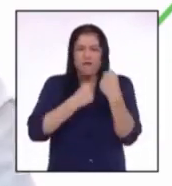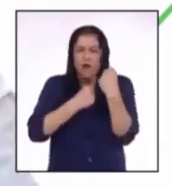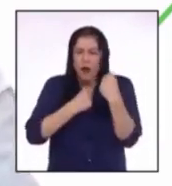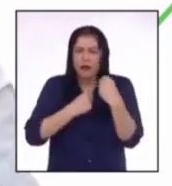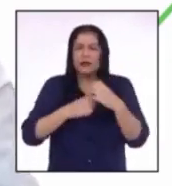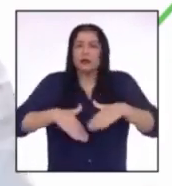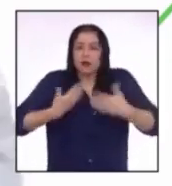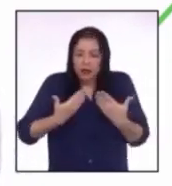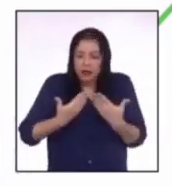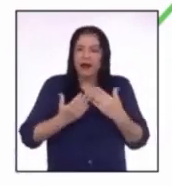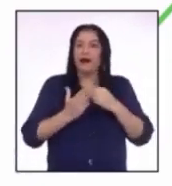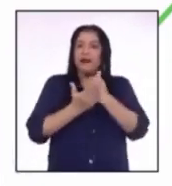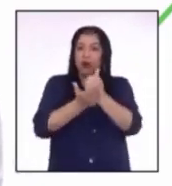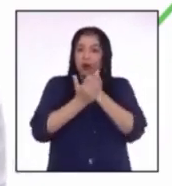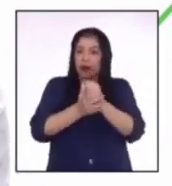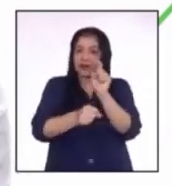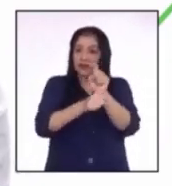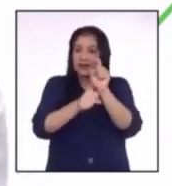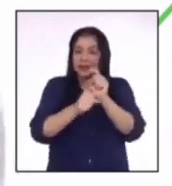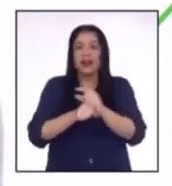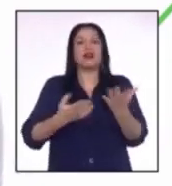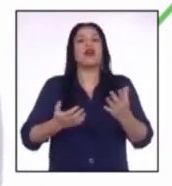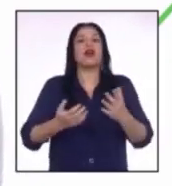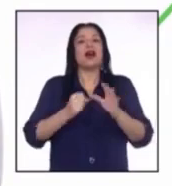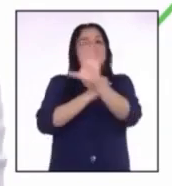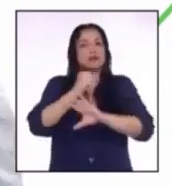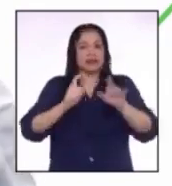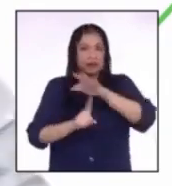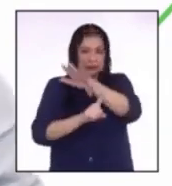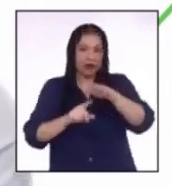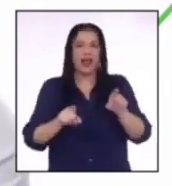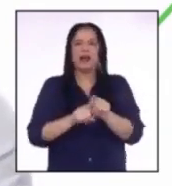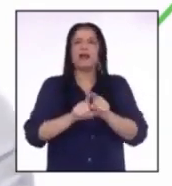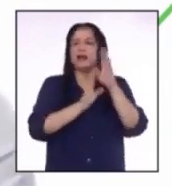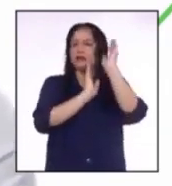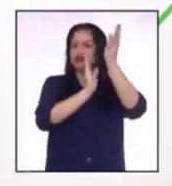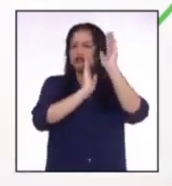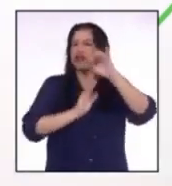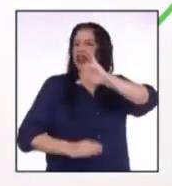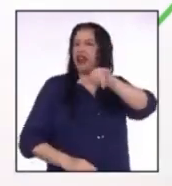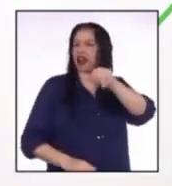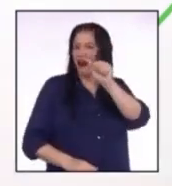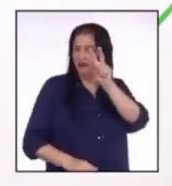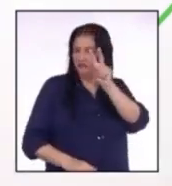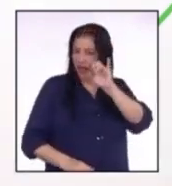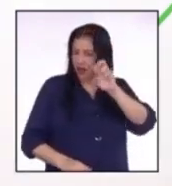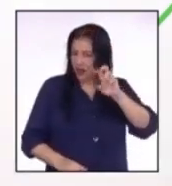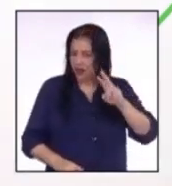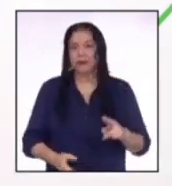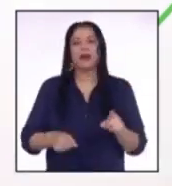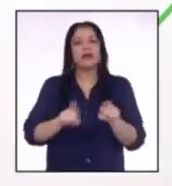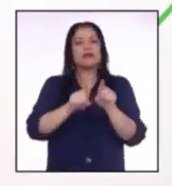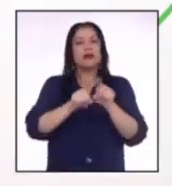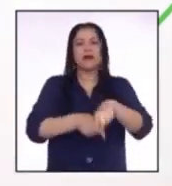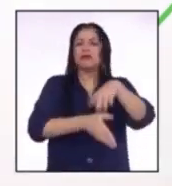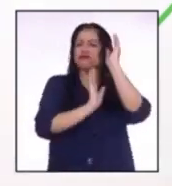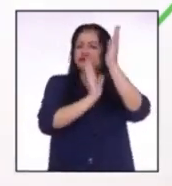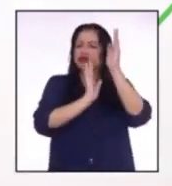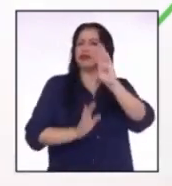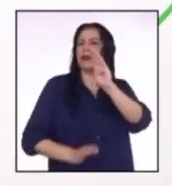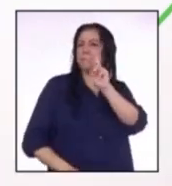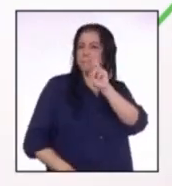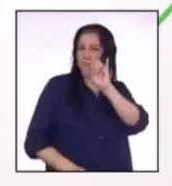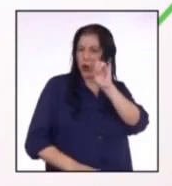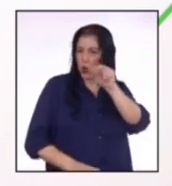conservar el medio ambiente a través de la charla texto queer de javier velázquez también oímos la charla de bruno